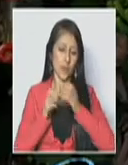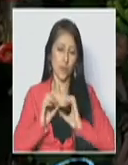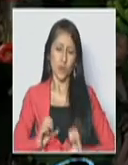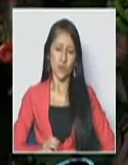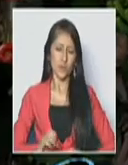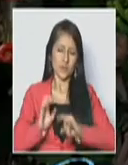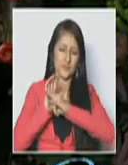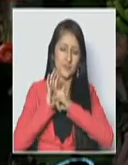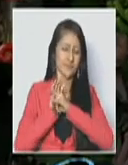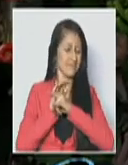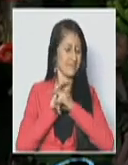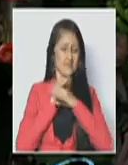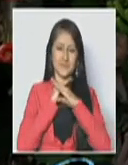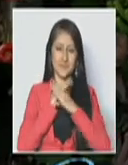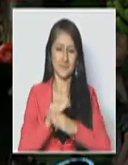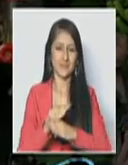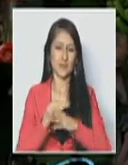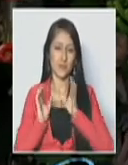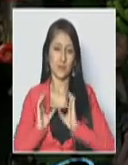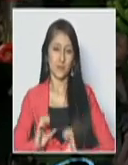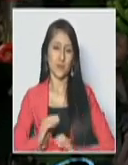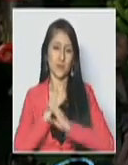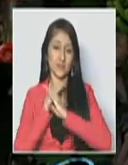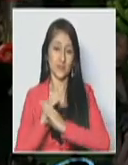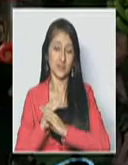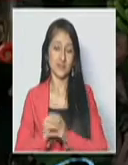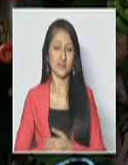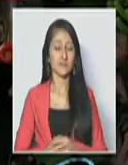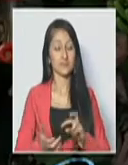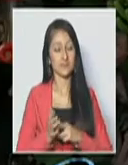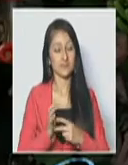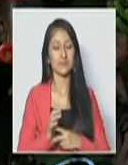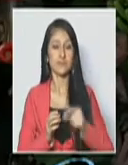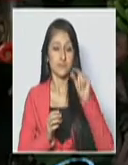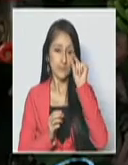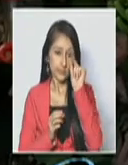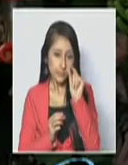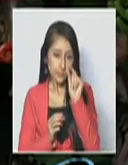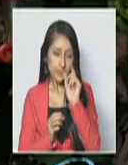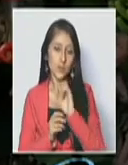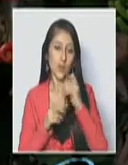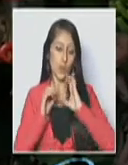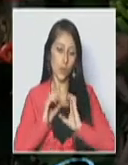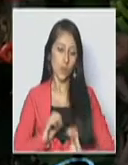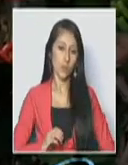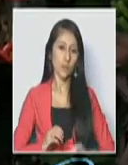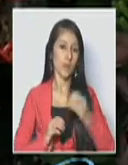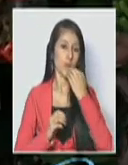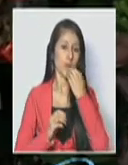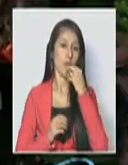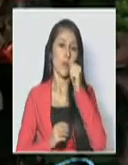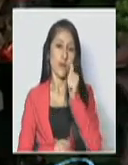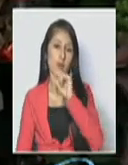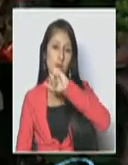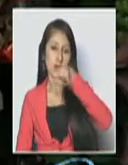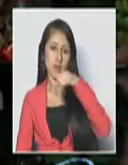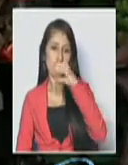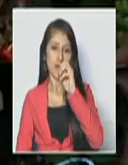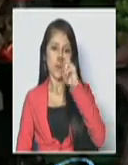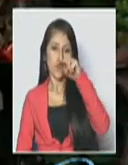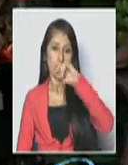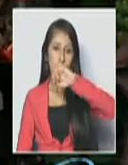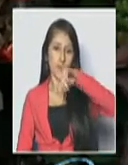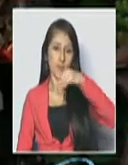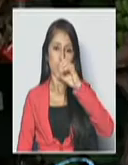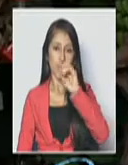cuerpo no lo asimila bien tendríamos que hablar de calcio pequeños porque el cuerpo necesita calcio como el ajonjolí por ejemplo